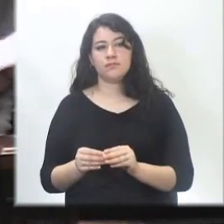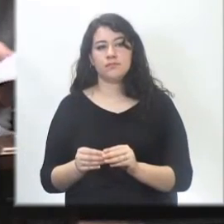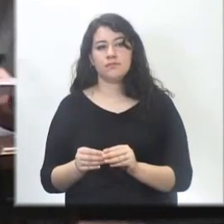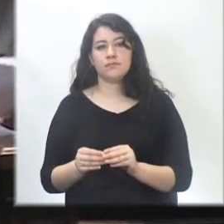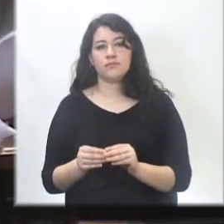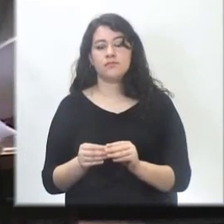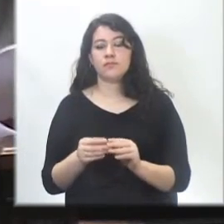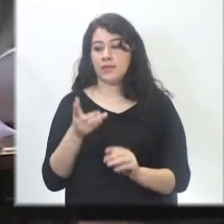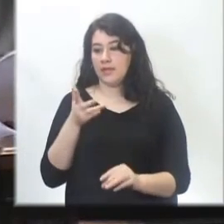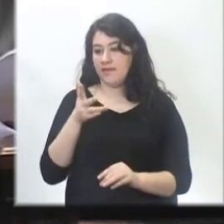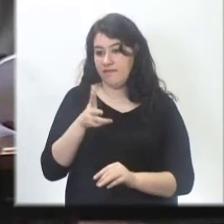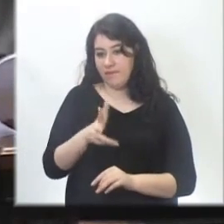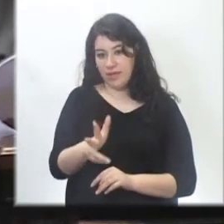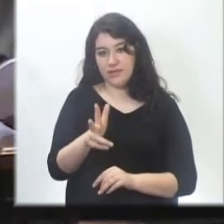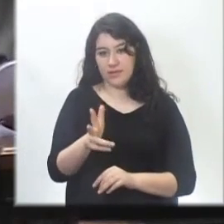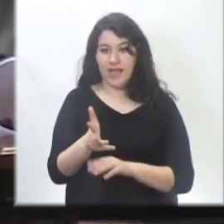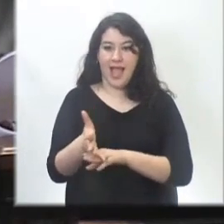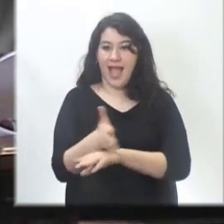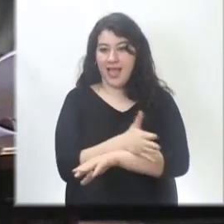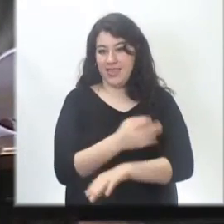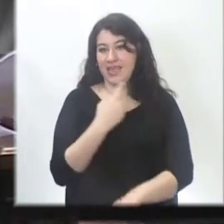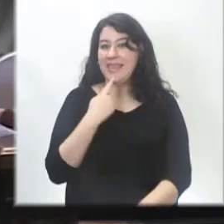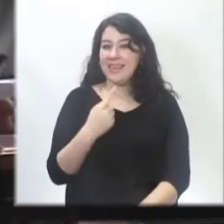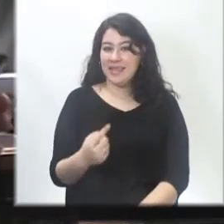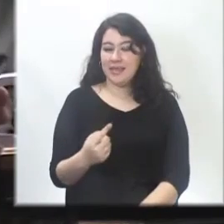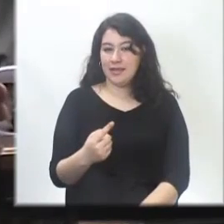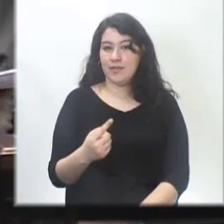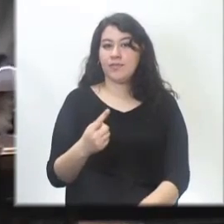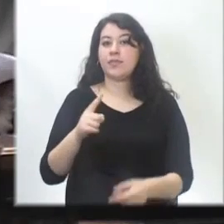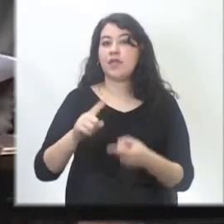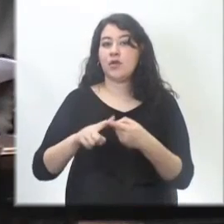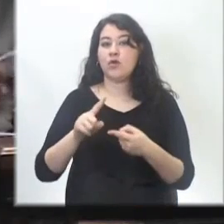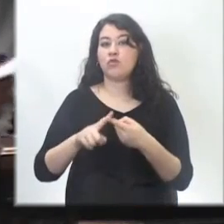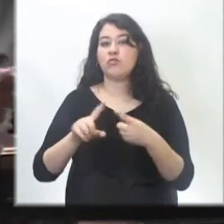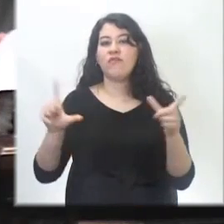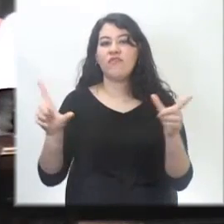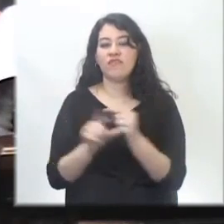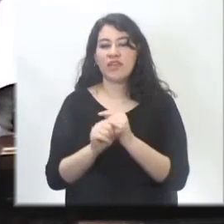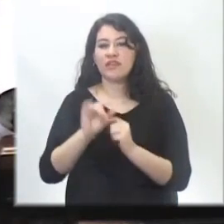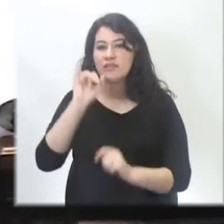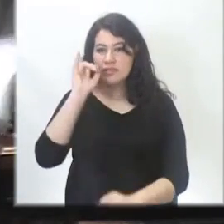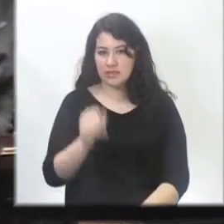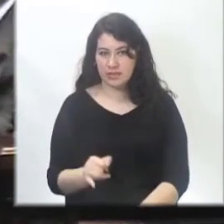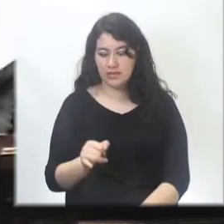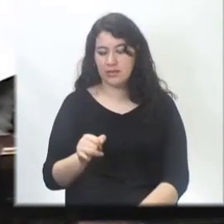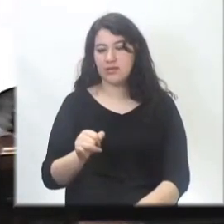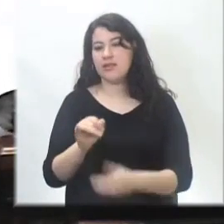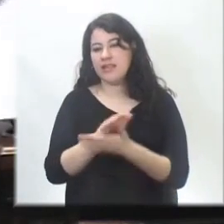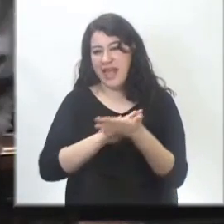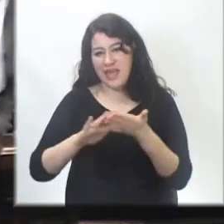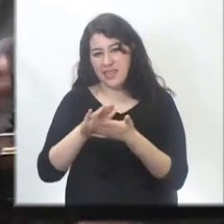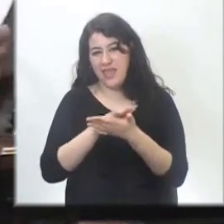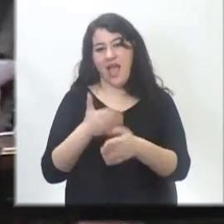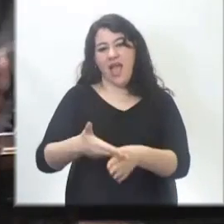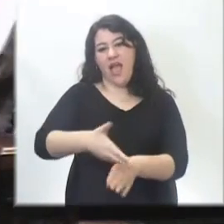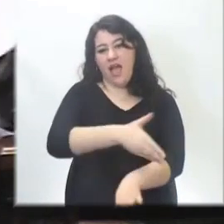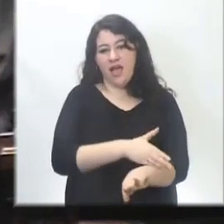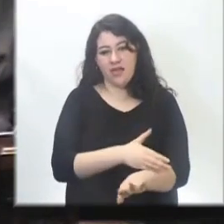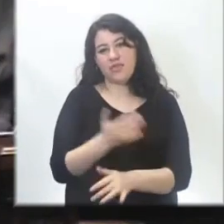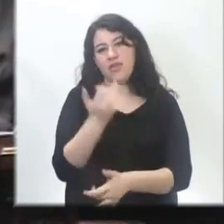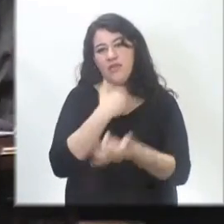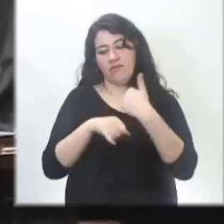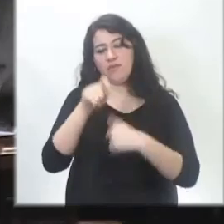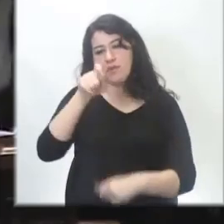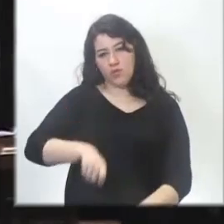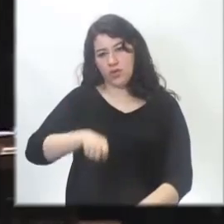y a las fechas que yo menciono recién, el negocio se cierra sin que hubiera un informe jurídico